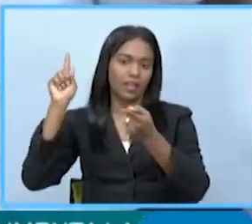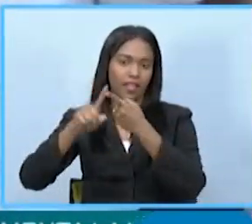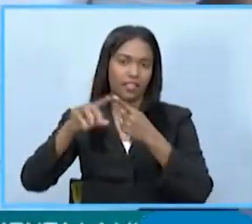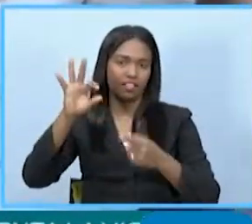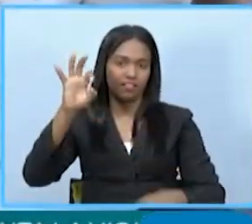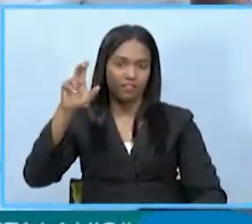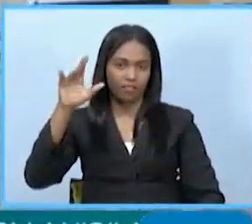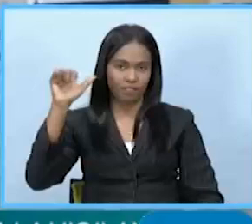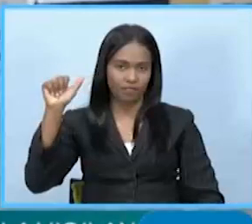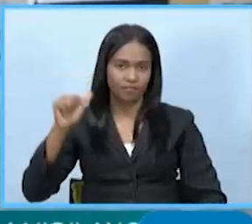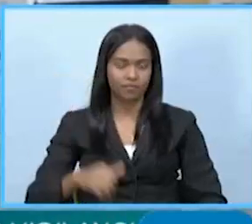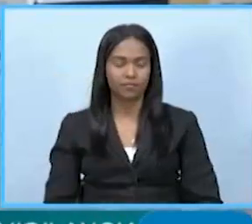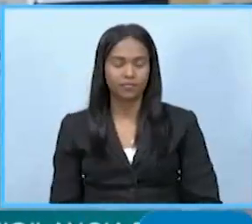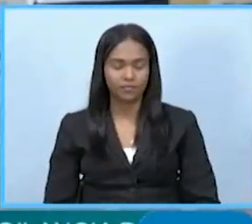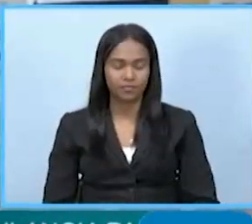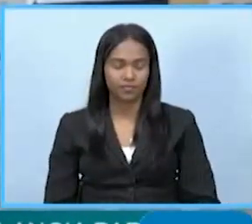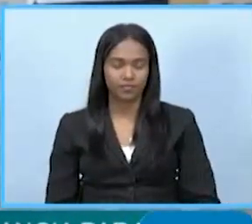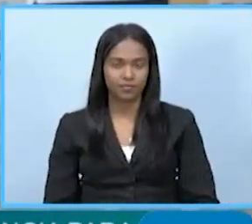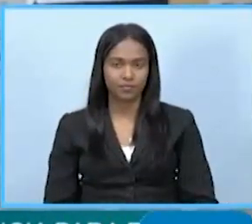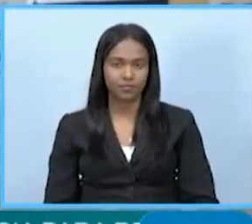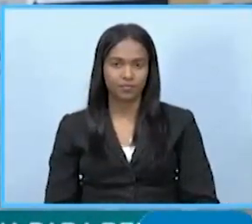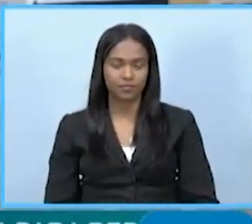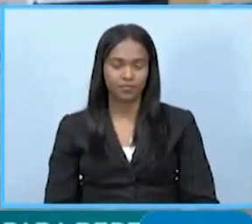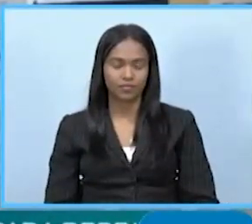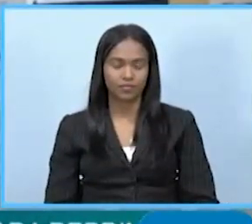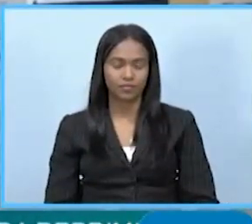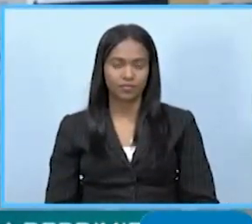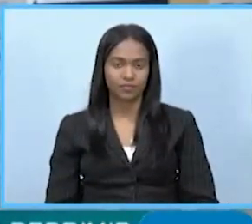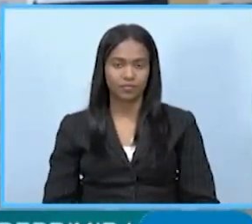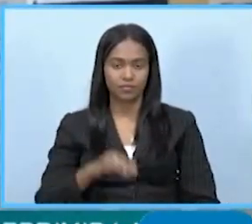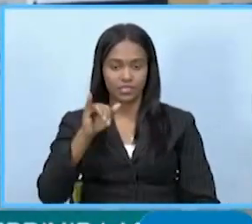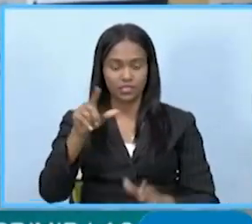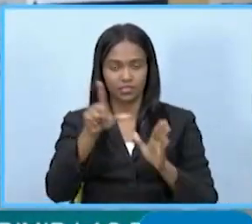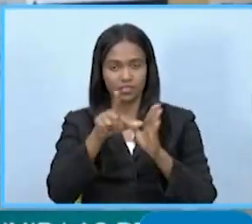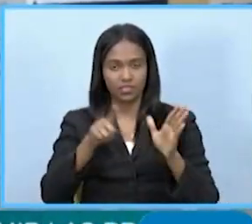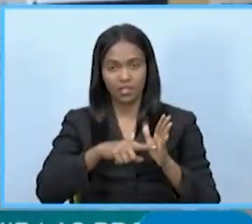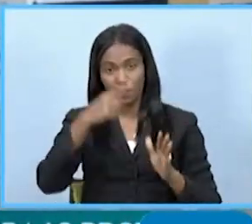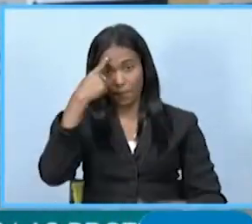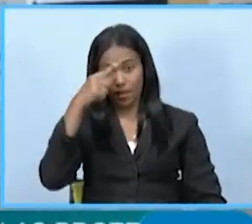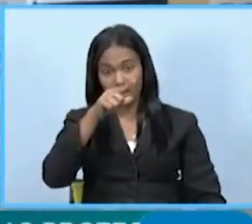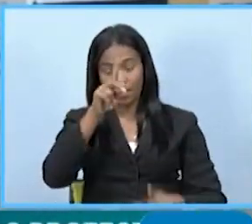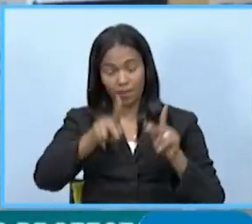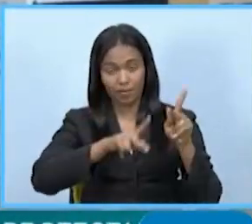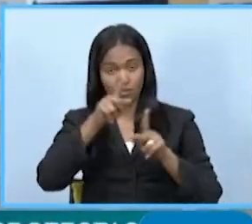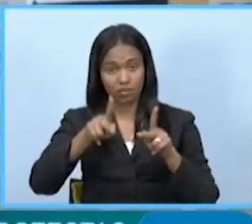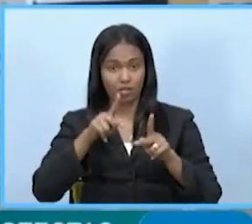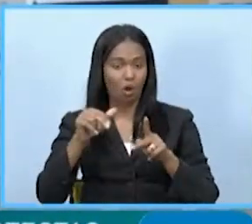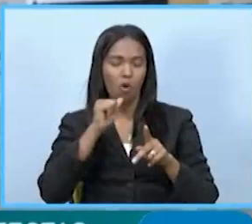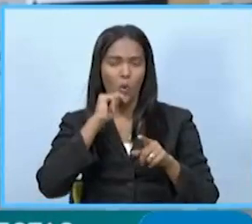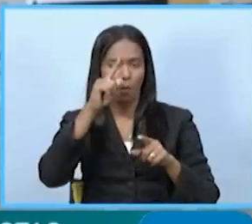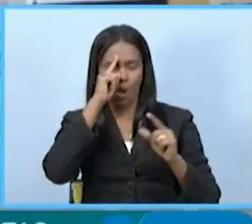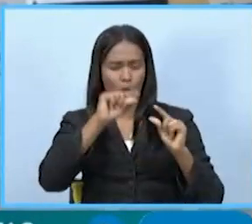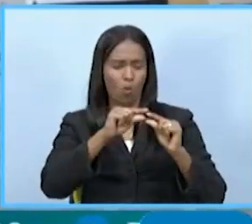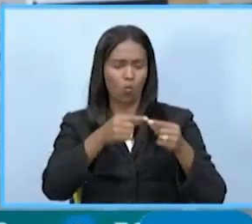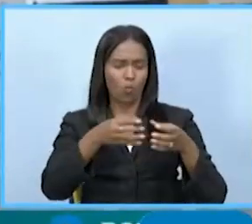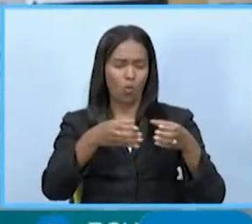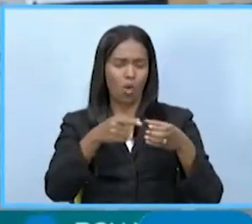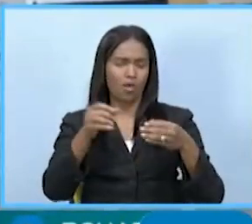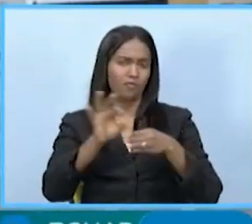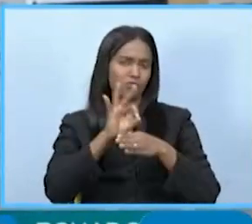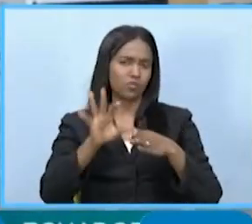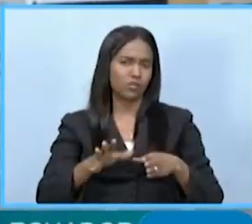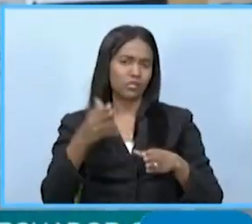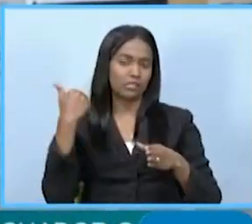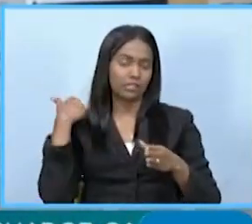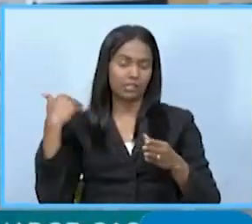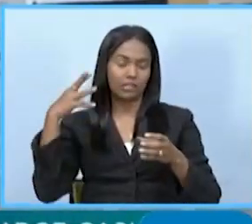feria. Una ley por y para la gente, no para un grupo de empresarios que se